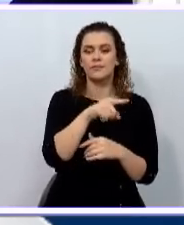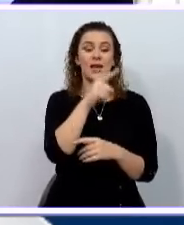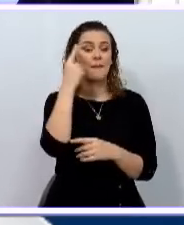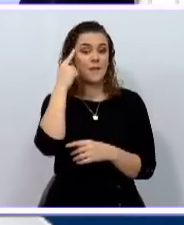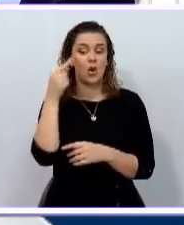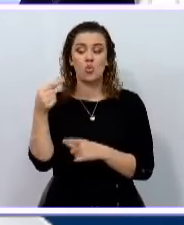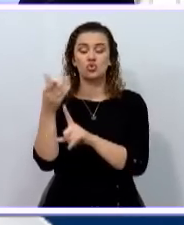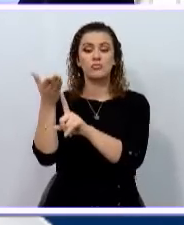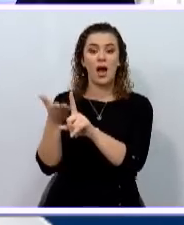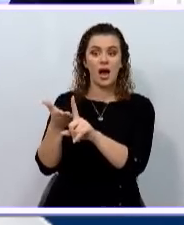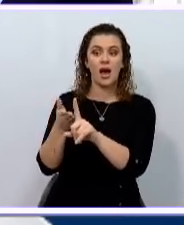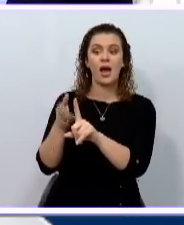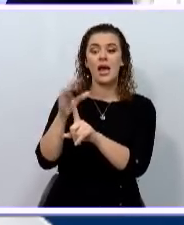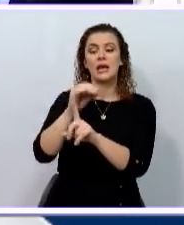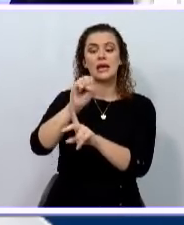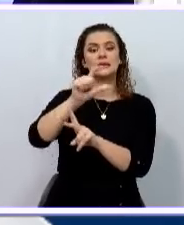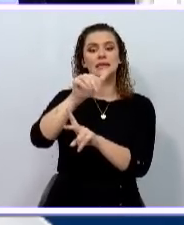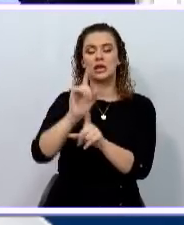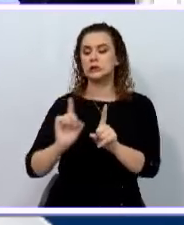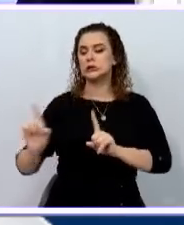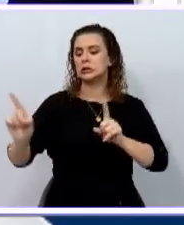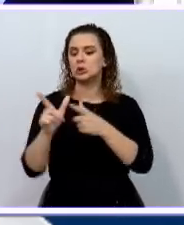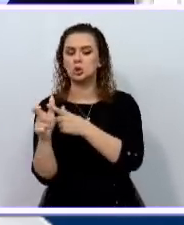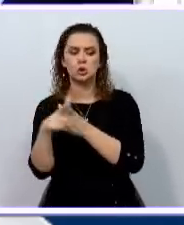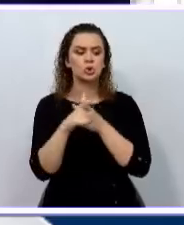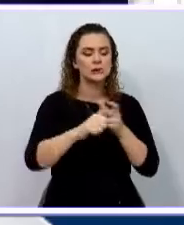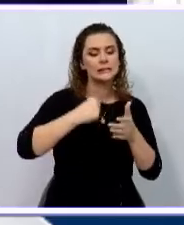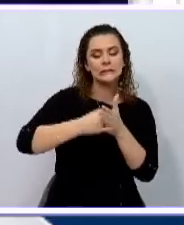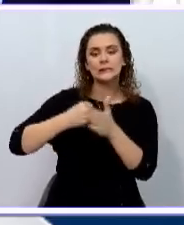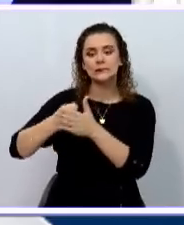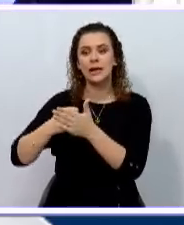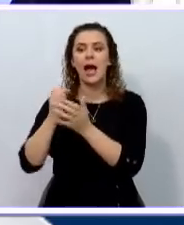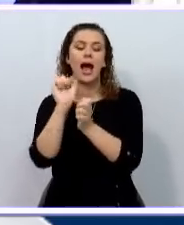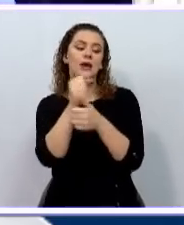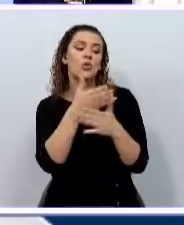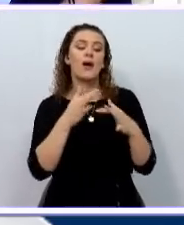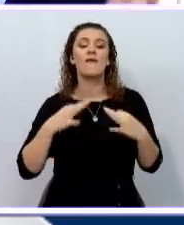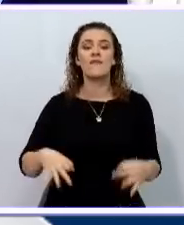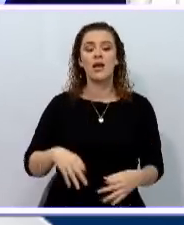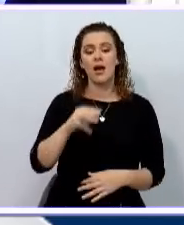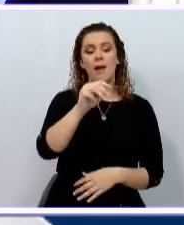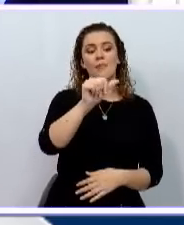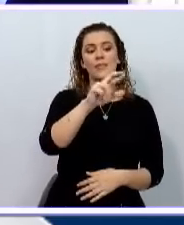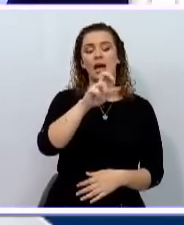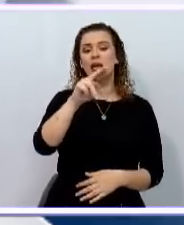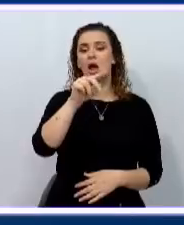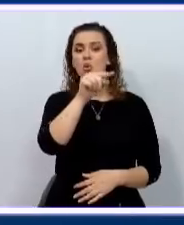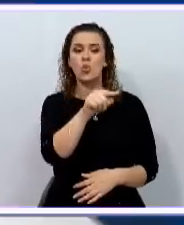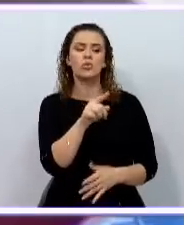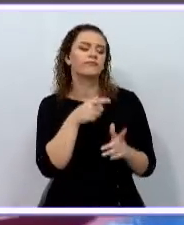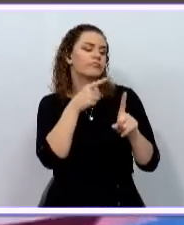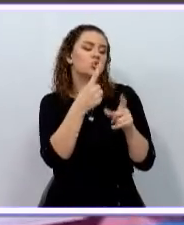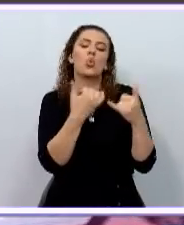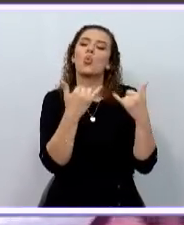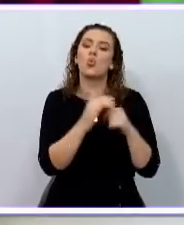en Guzmán y salas corriendo para todos lados metiendo la intensidad y haciéndole la parte física a Mariano y que Mariano se dedique solamente